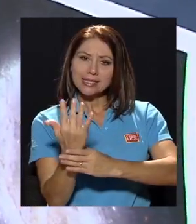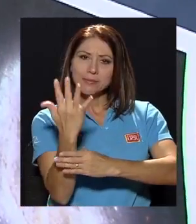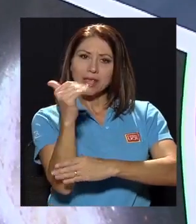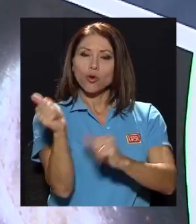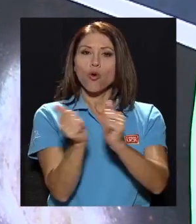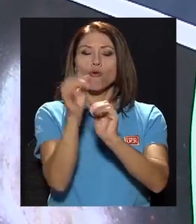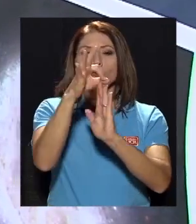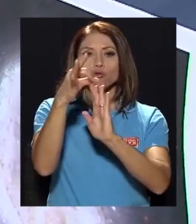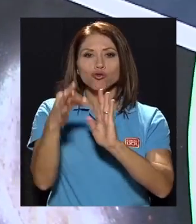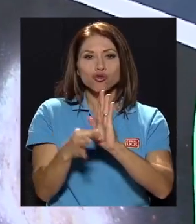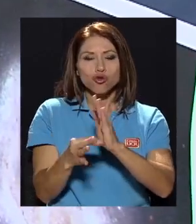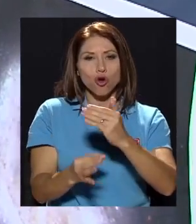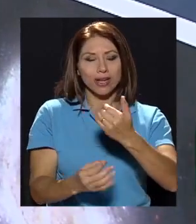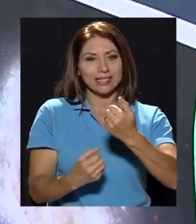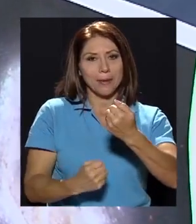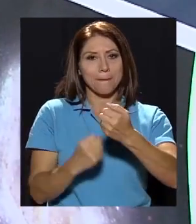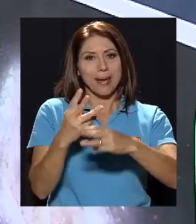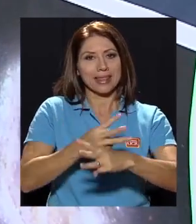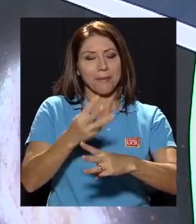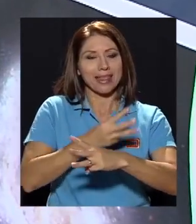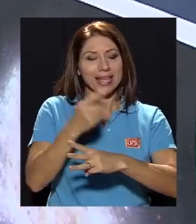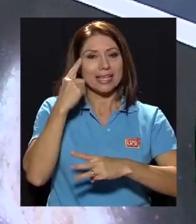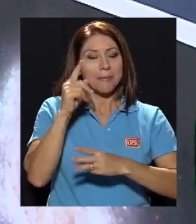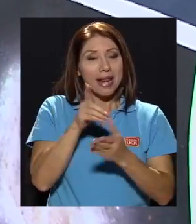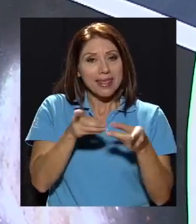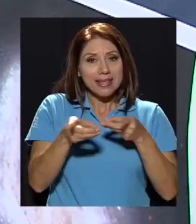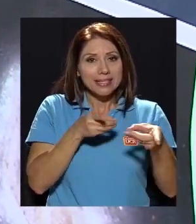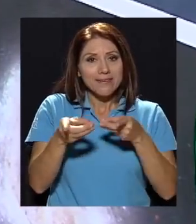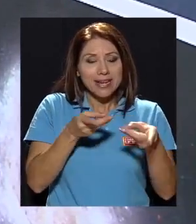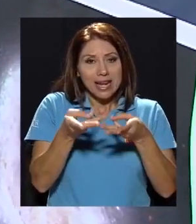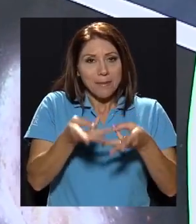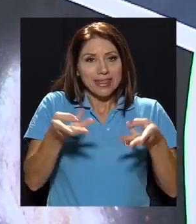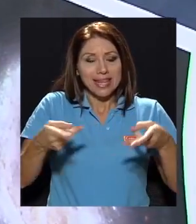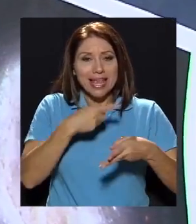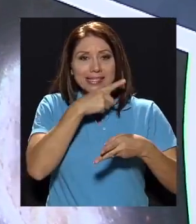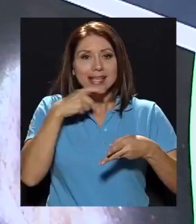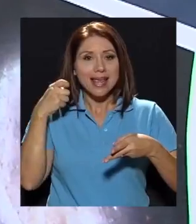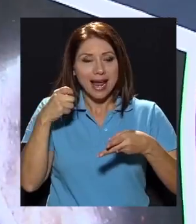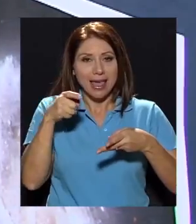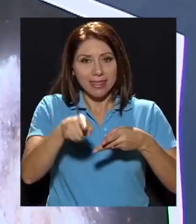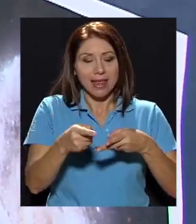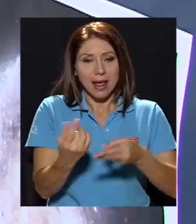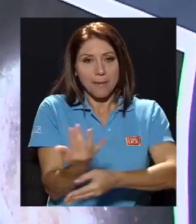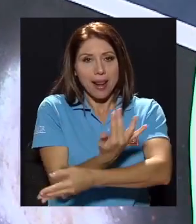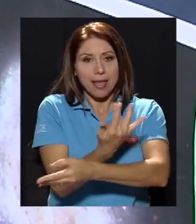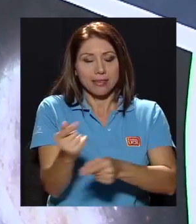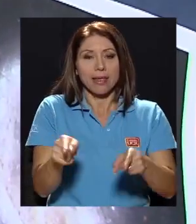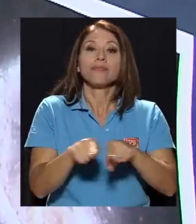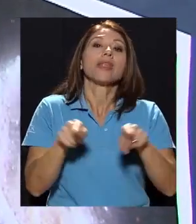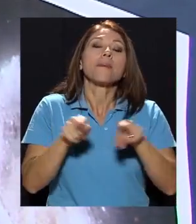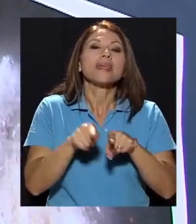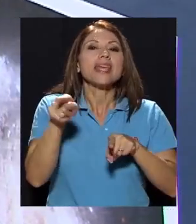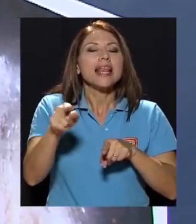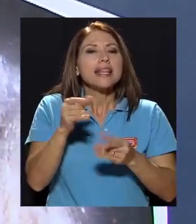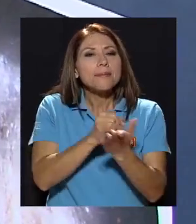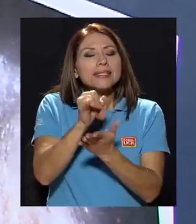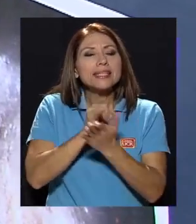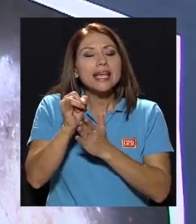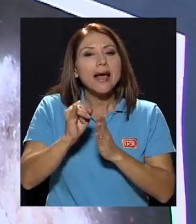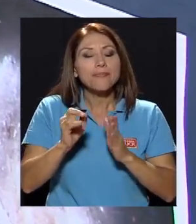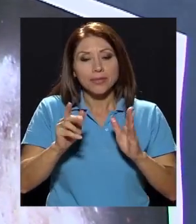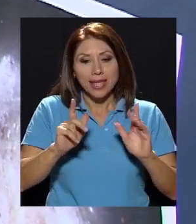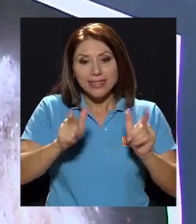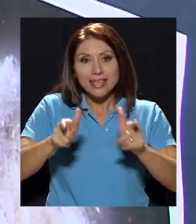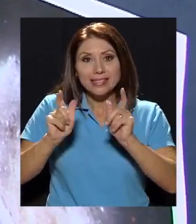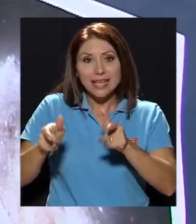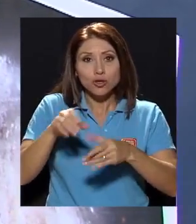que describen la producción de la materia seca de la planta, entre otras cosas. También investiga sobre el uso de desechos agrícolas orgánicos como fuente